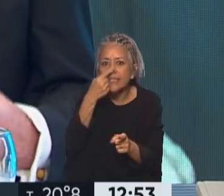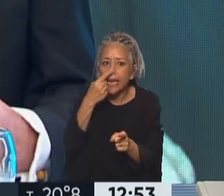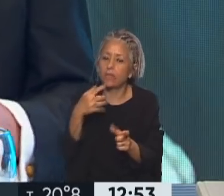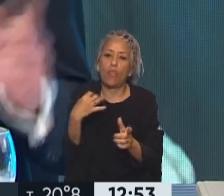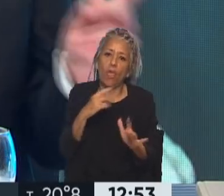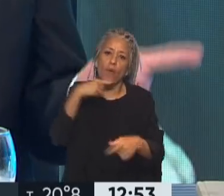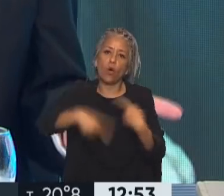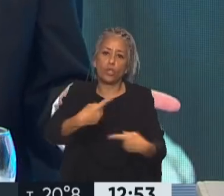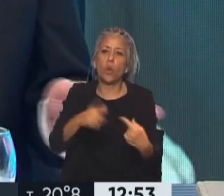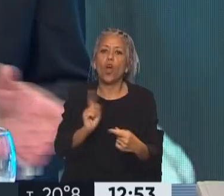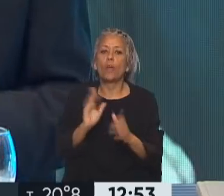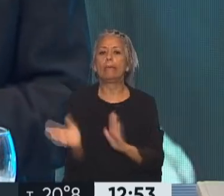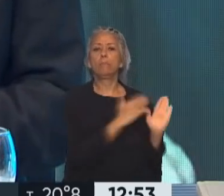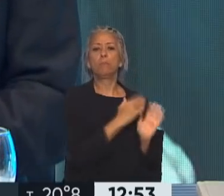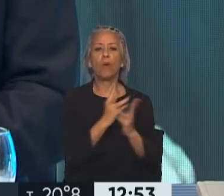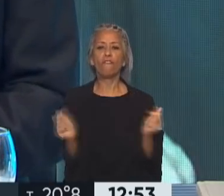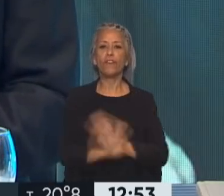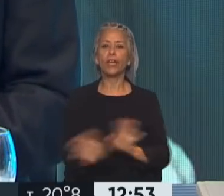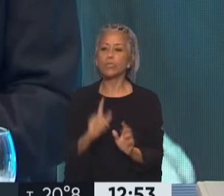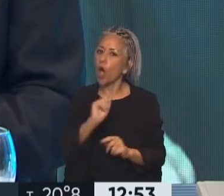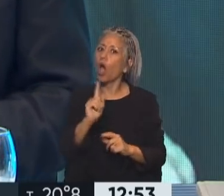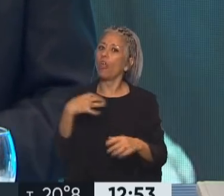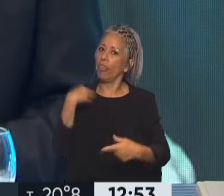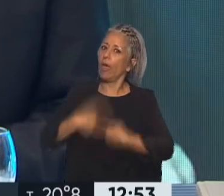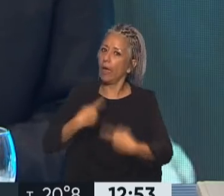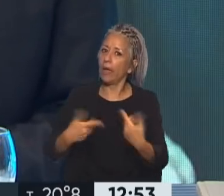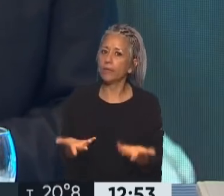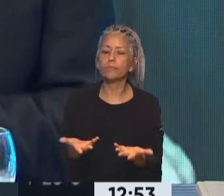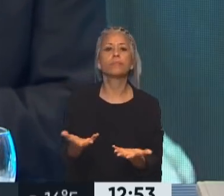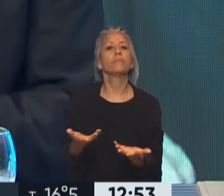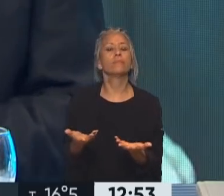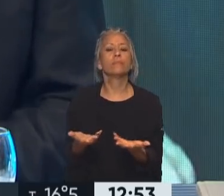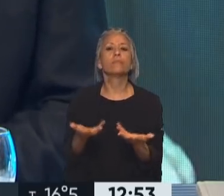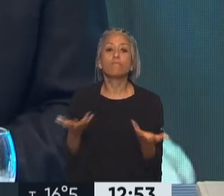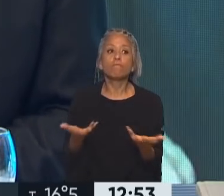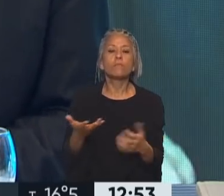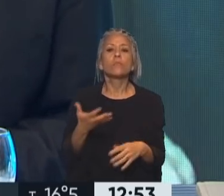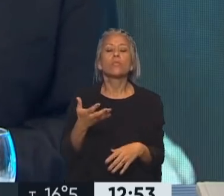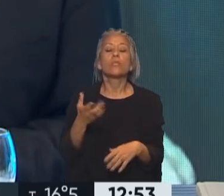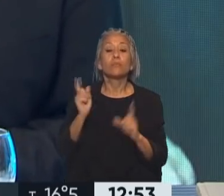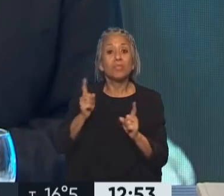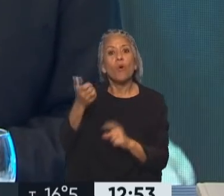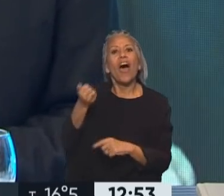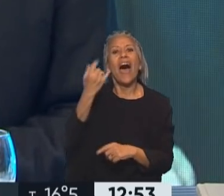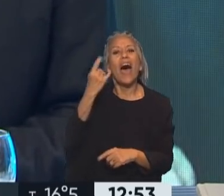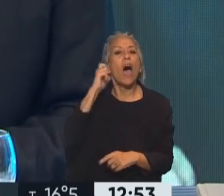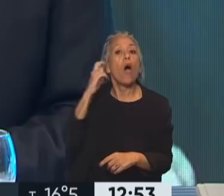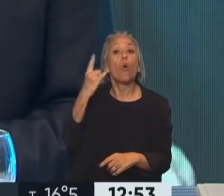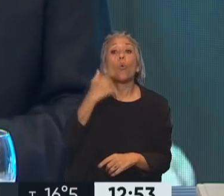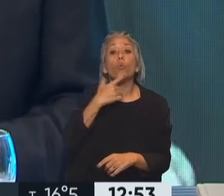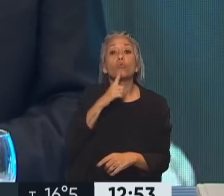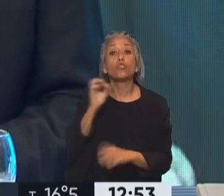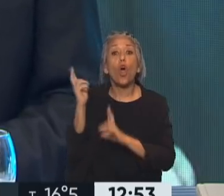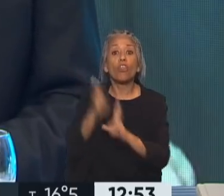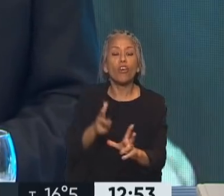sobre determinadas cuestiones. Esto que acabo de mencionar va en ese sentido también. Y me parece que retomando lo que planteaba Augusto en su intervención,